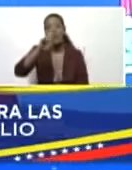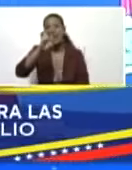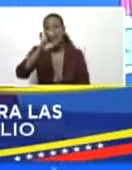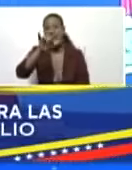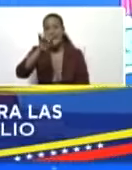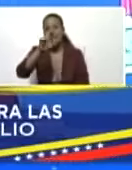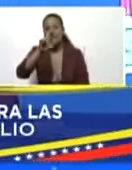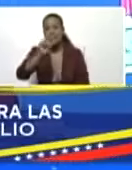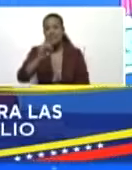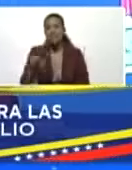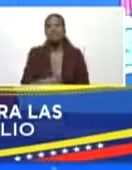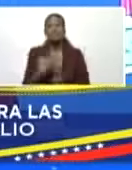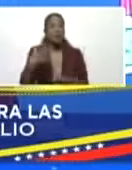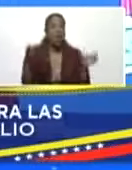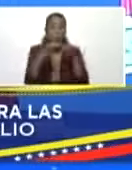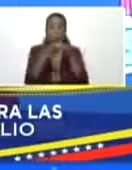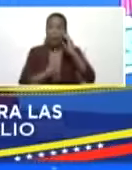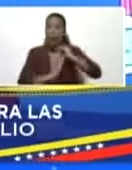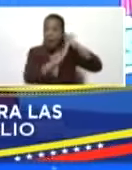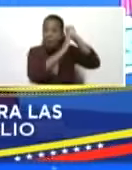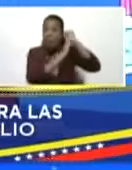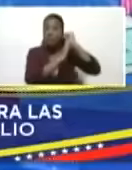sea el jefe de este equipo especial